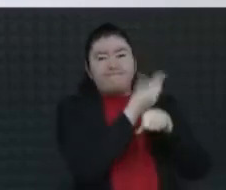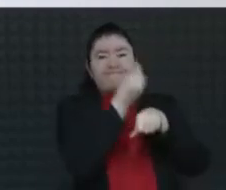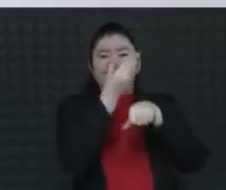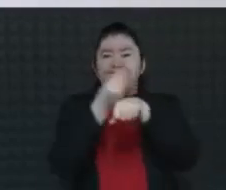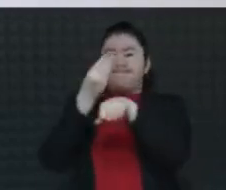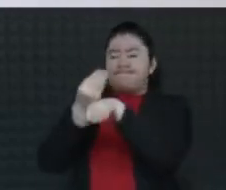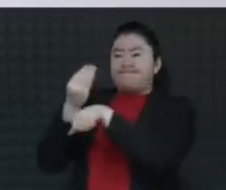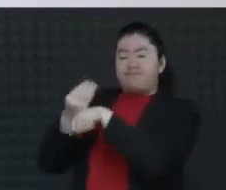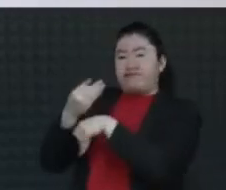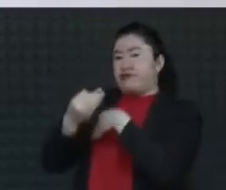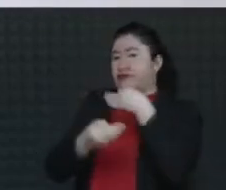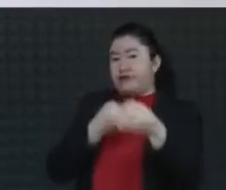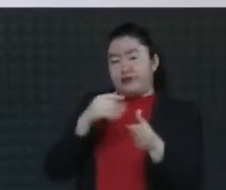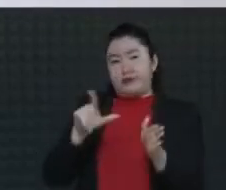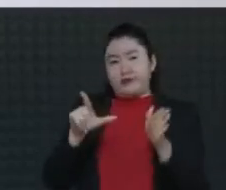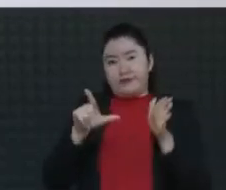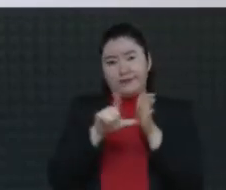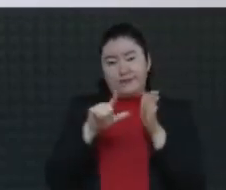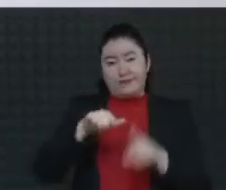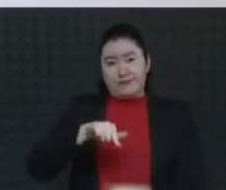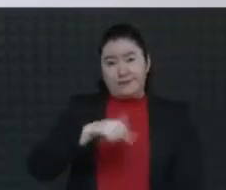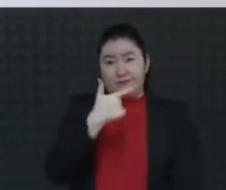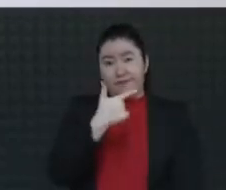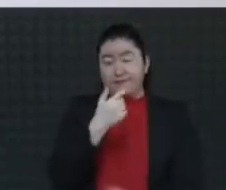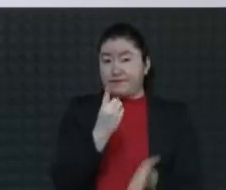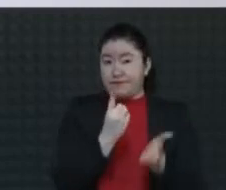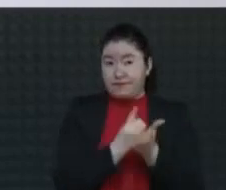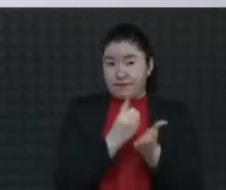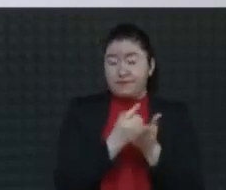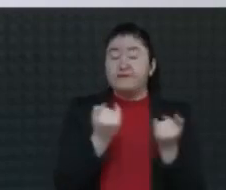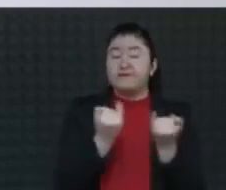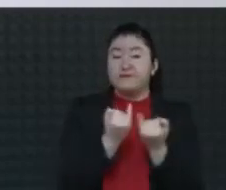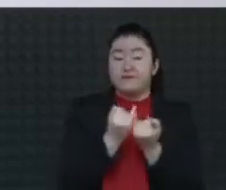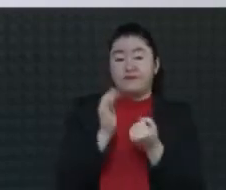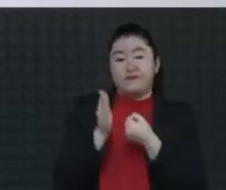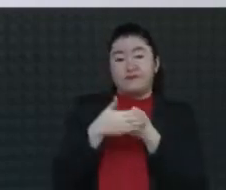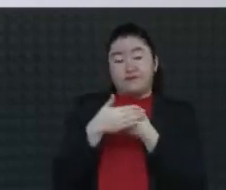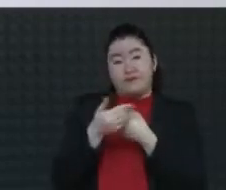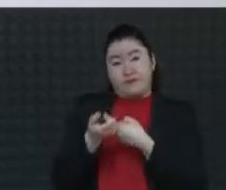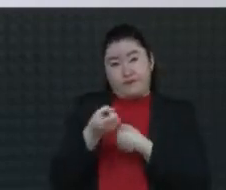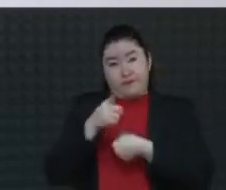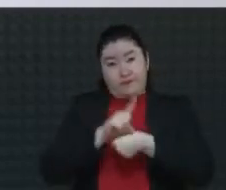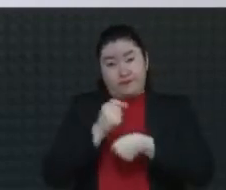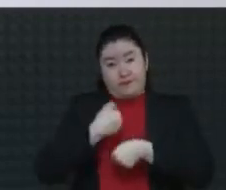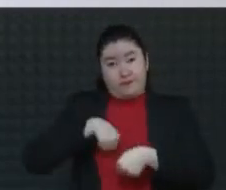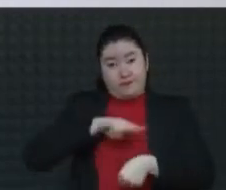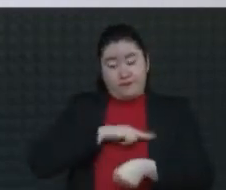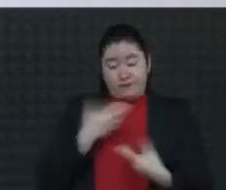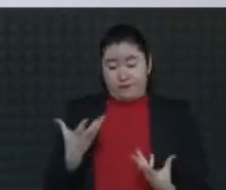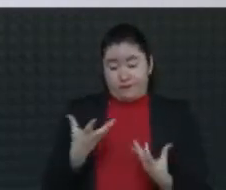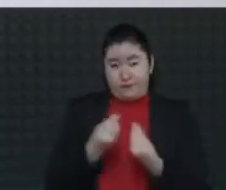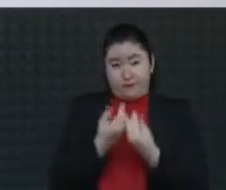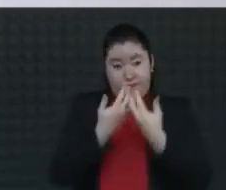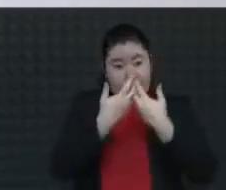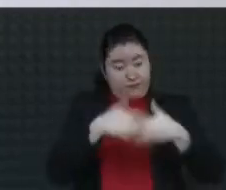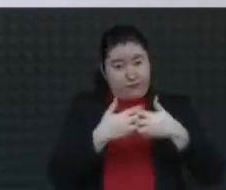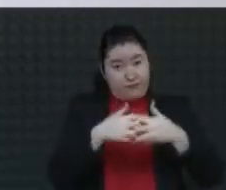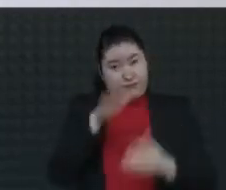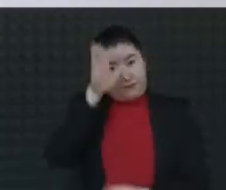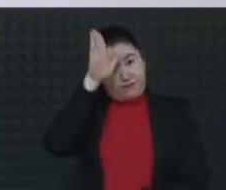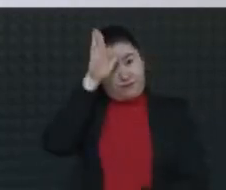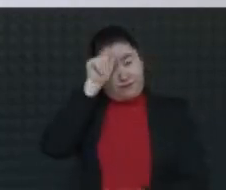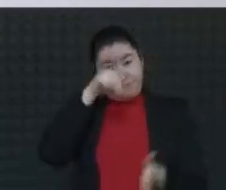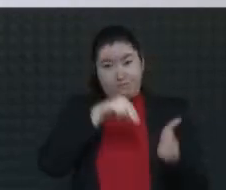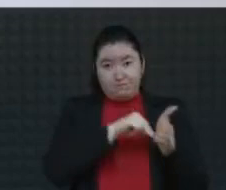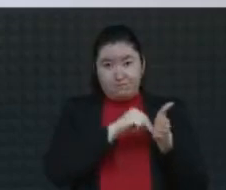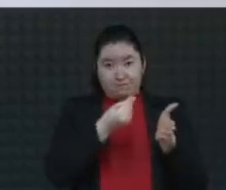de la Línea 12 y en los próximos días estaremos firmando los convenios con las empresas que estarán realizando